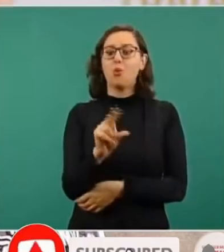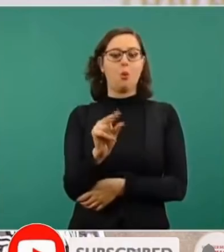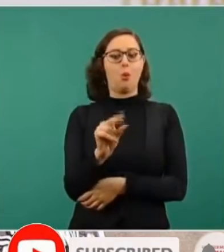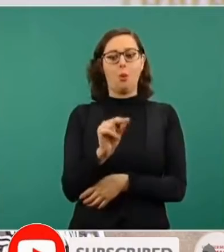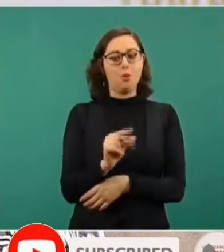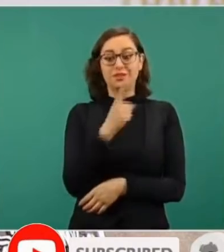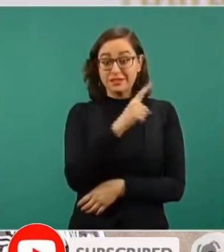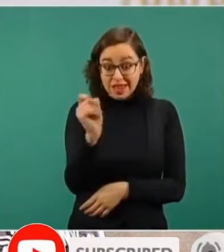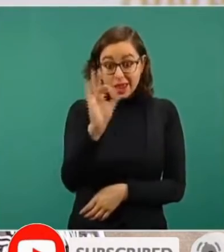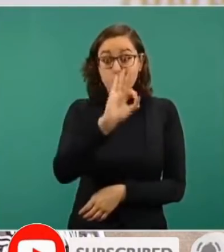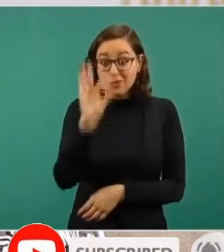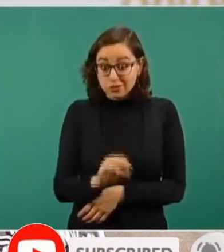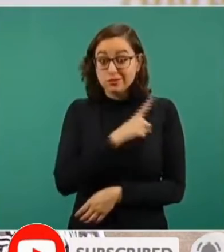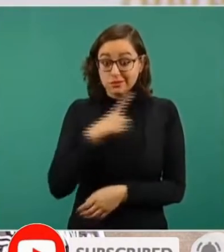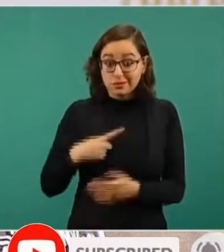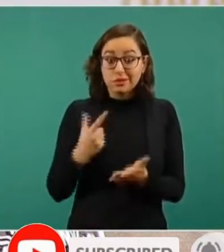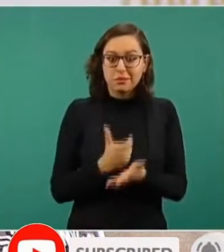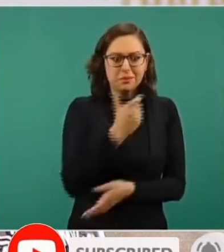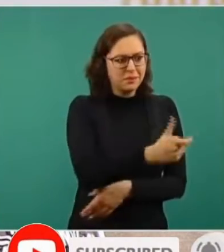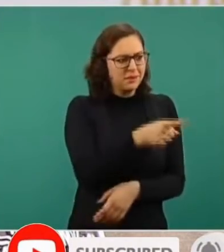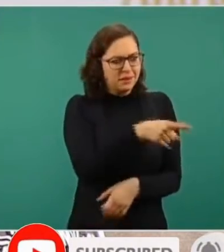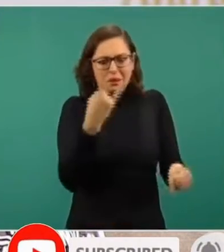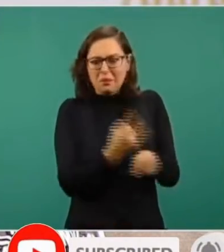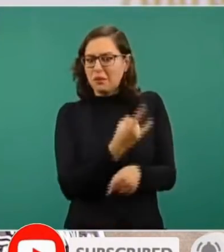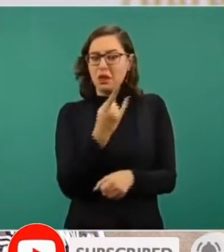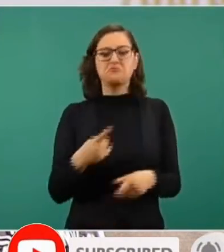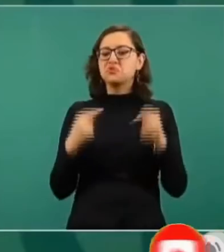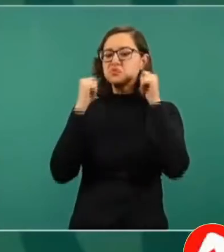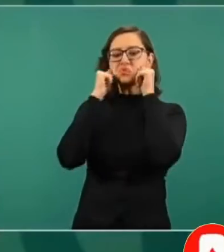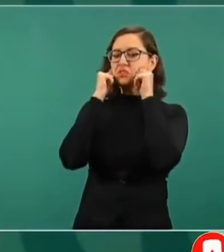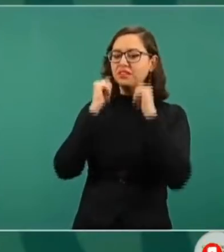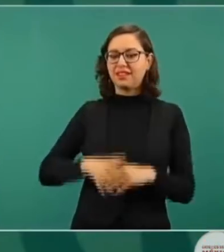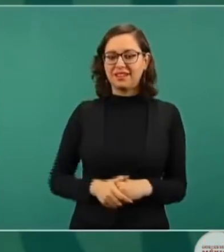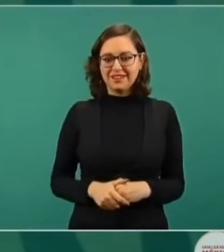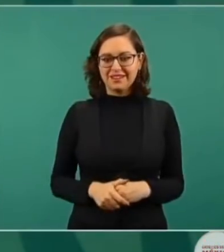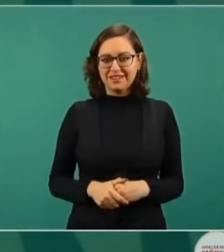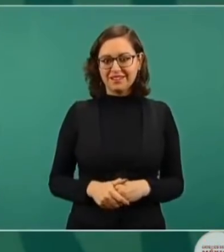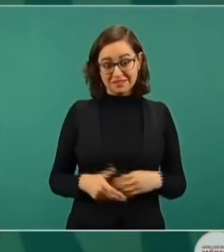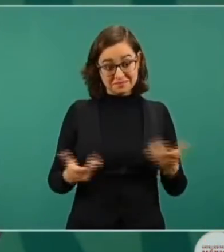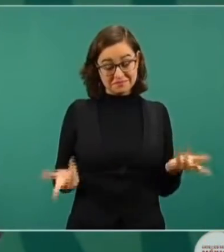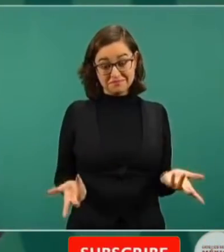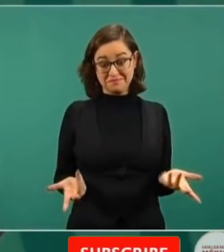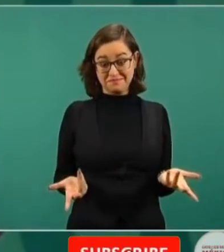CFE, ya tienen el 40% de la energía que tiene la CFE.